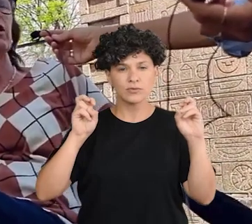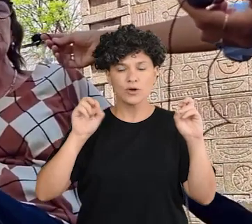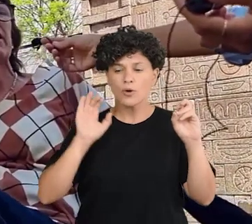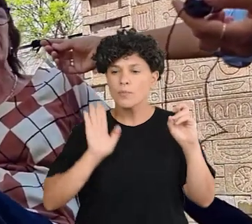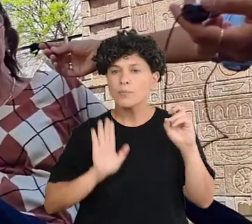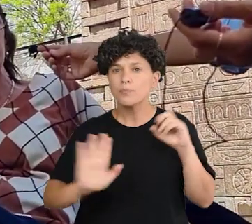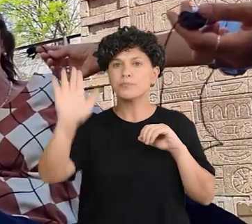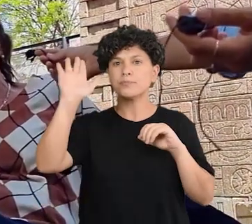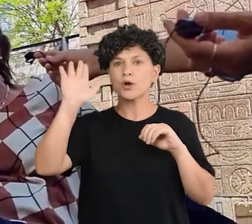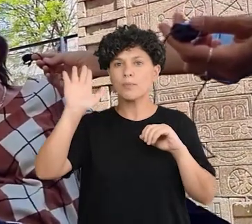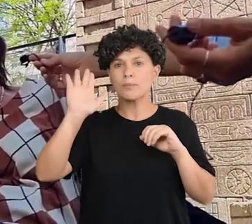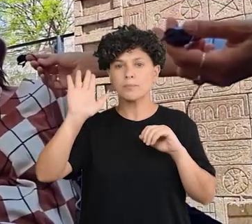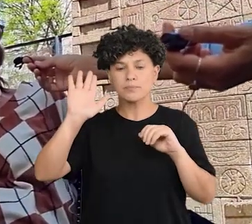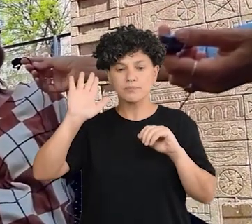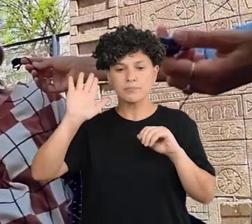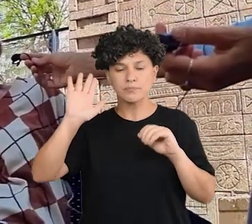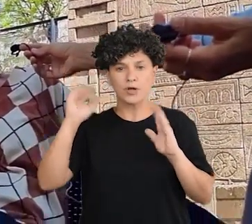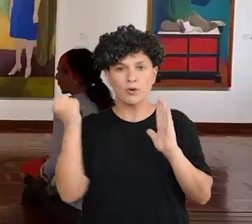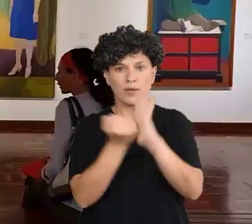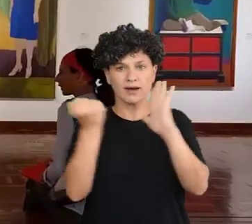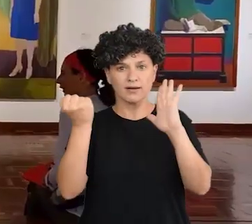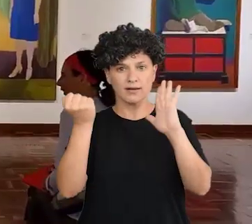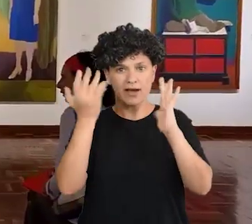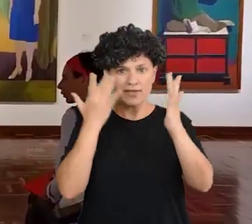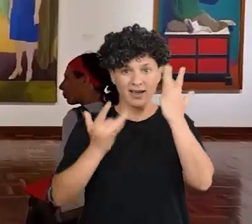con una mirada enorme,